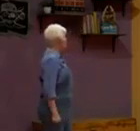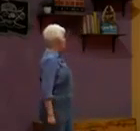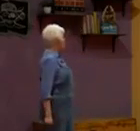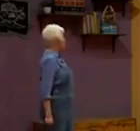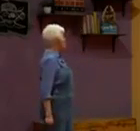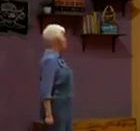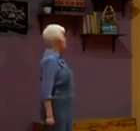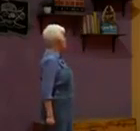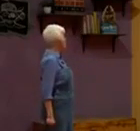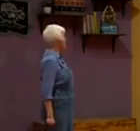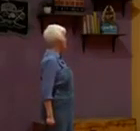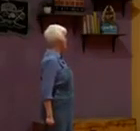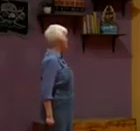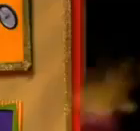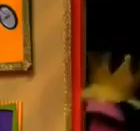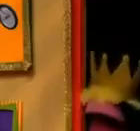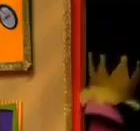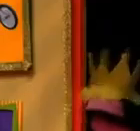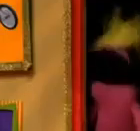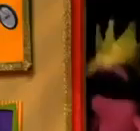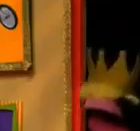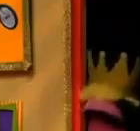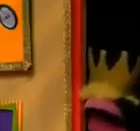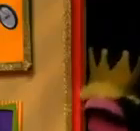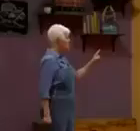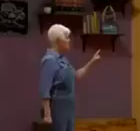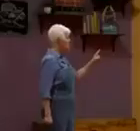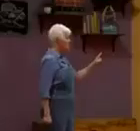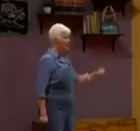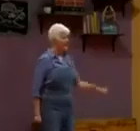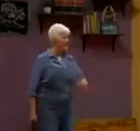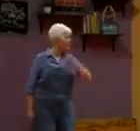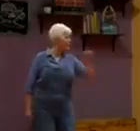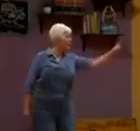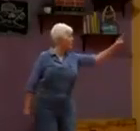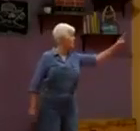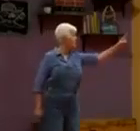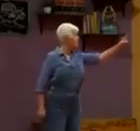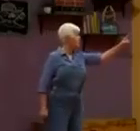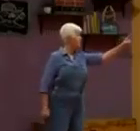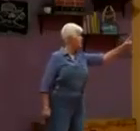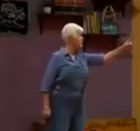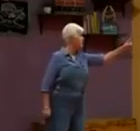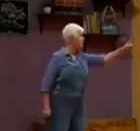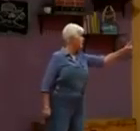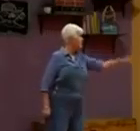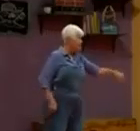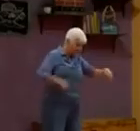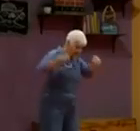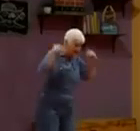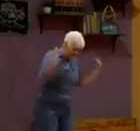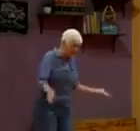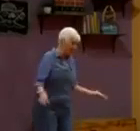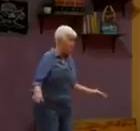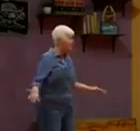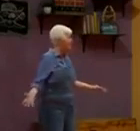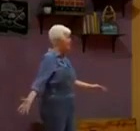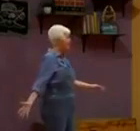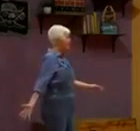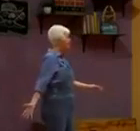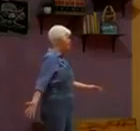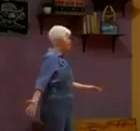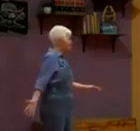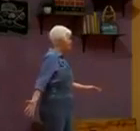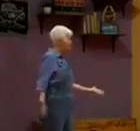ver, Puma y Pantera. Quiero que vayan a dialogar con el otro reino y tratemos